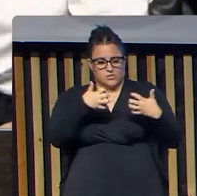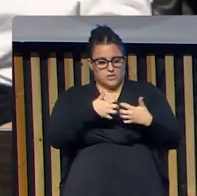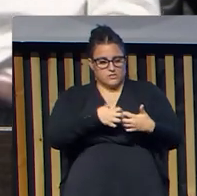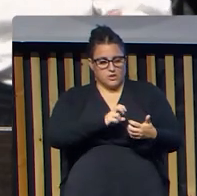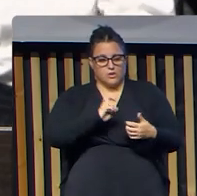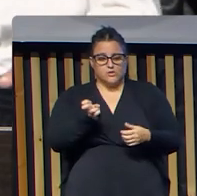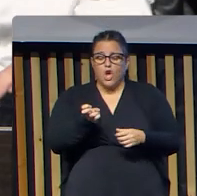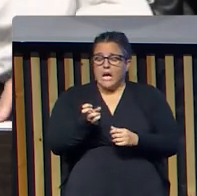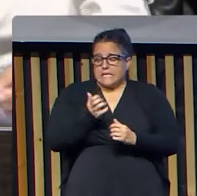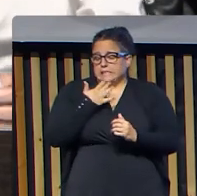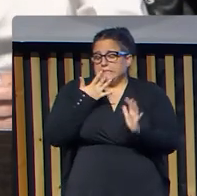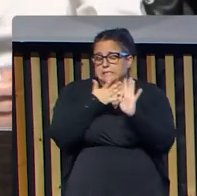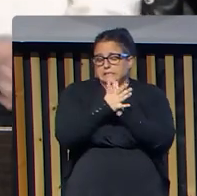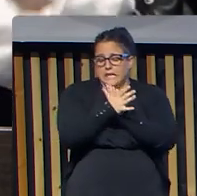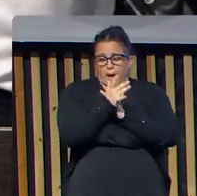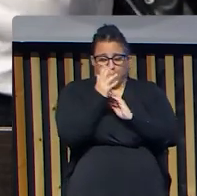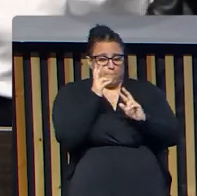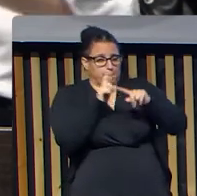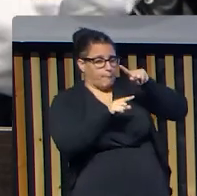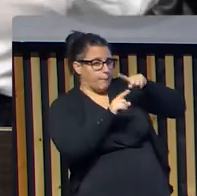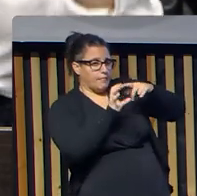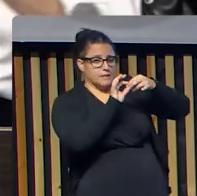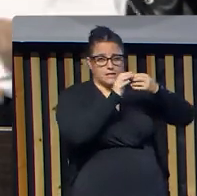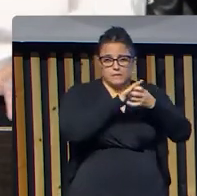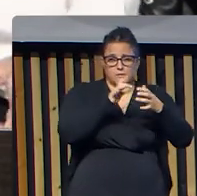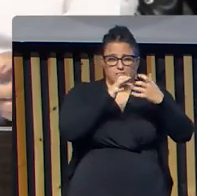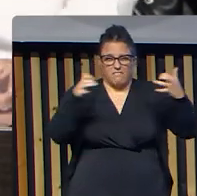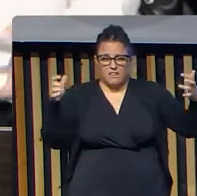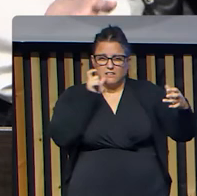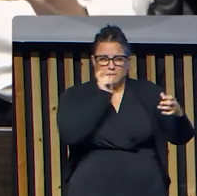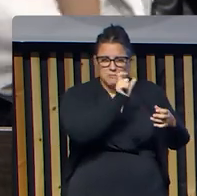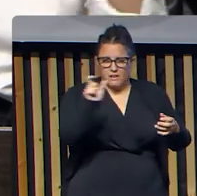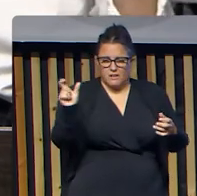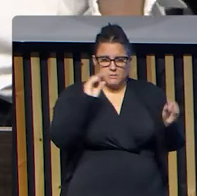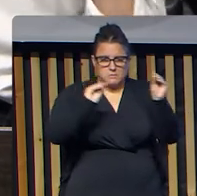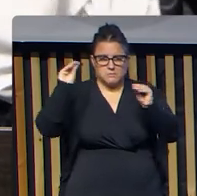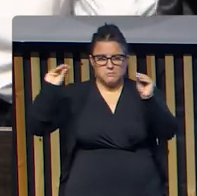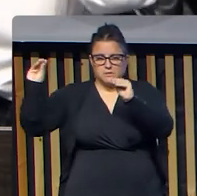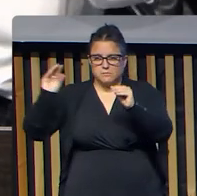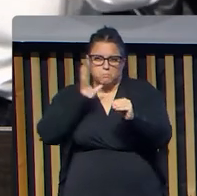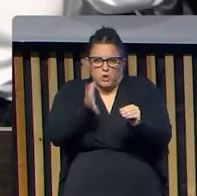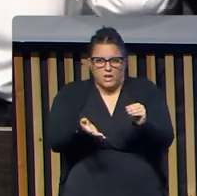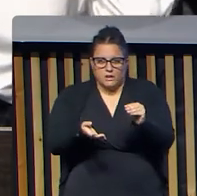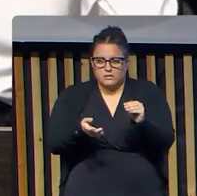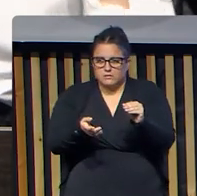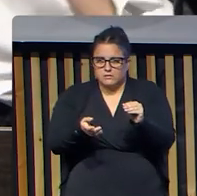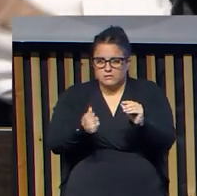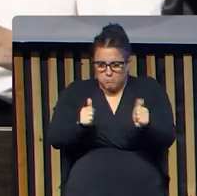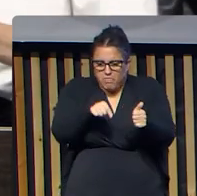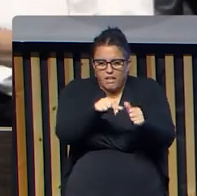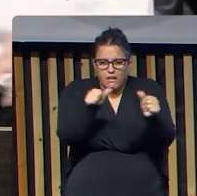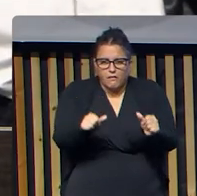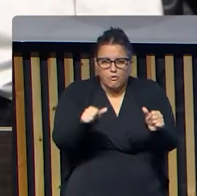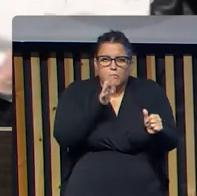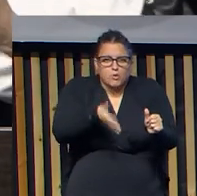lo que te dice es yo que sé Y esa gente tan listísima que fueron los que hicieron aquella normativa que no normativa 66 Todavía